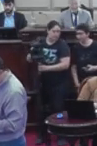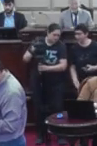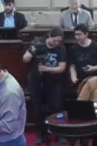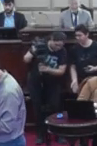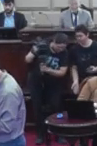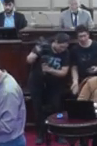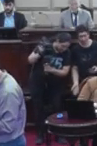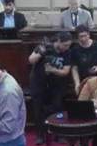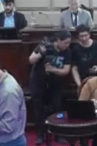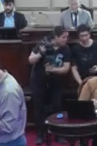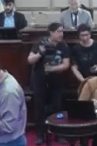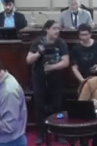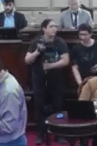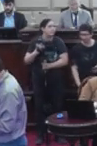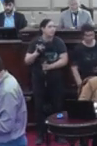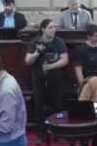Pinotti,